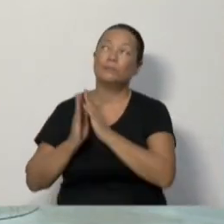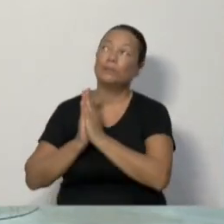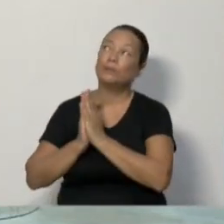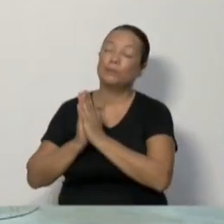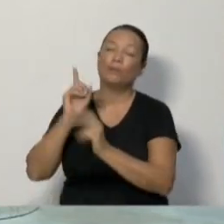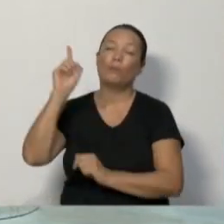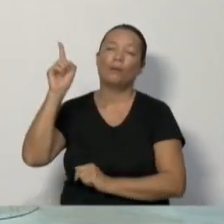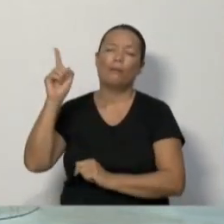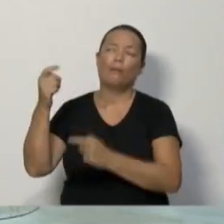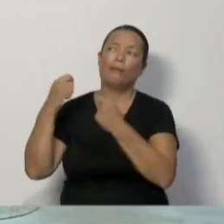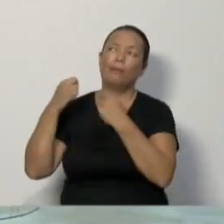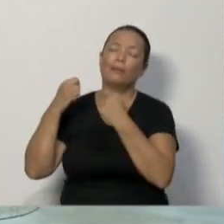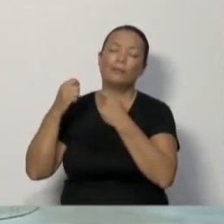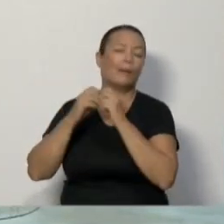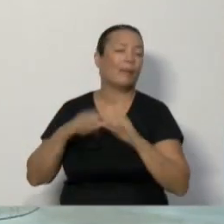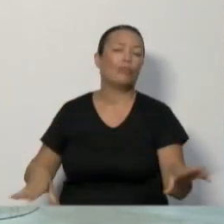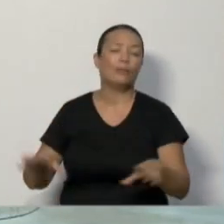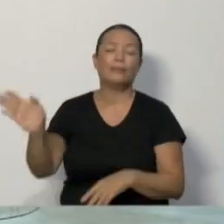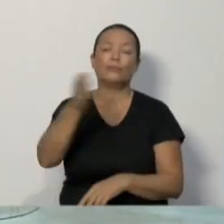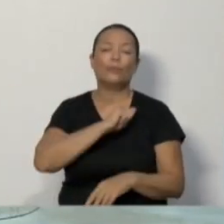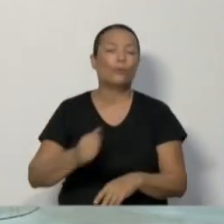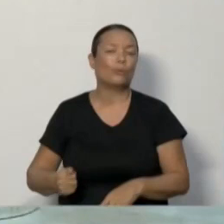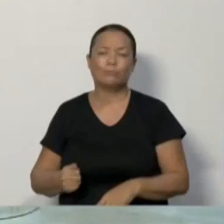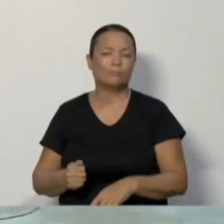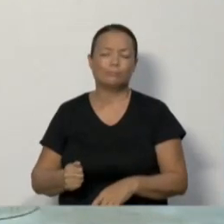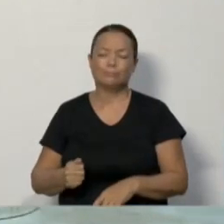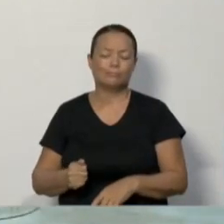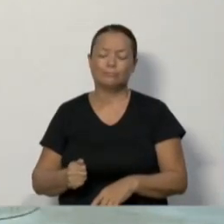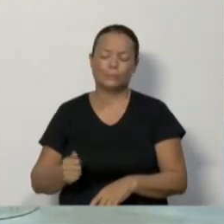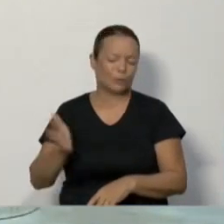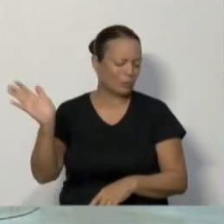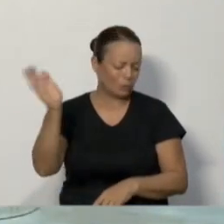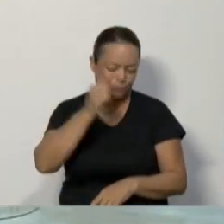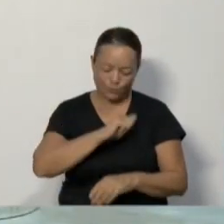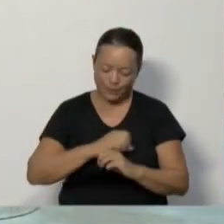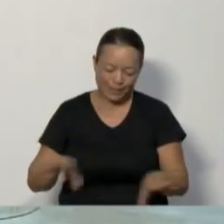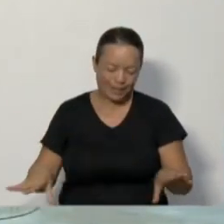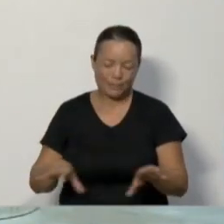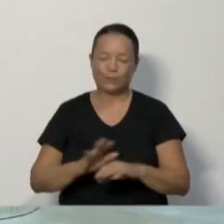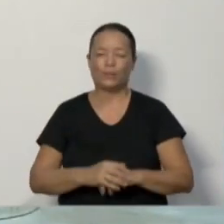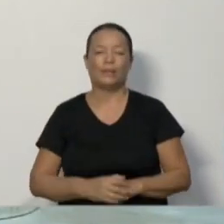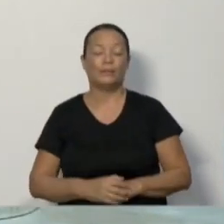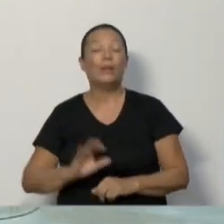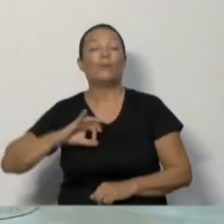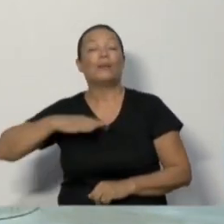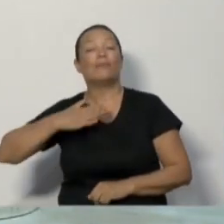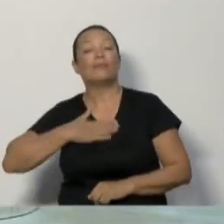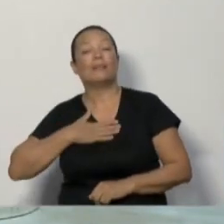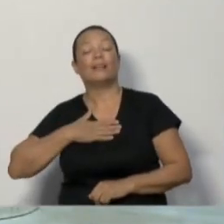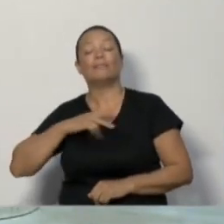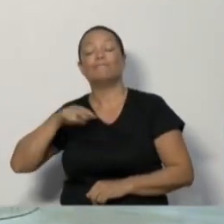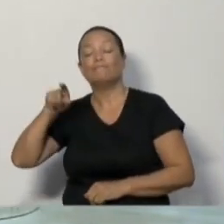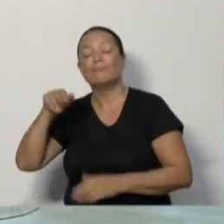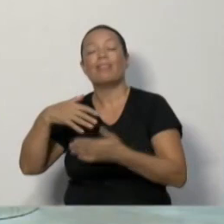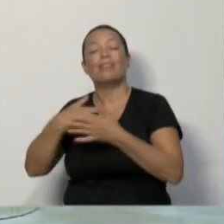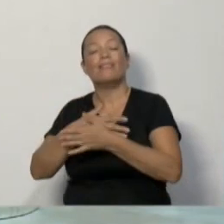hace cuesta arriba, la tentación es abandonar y que nos arrastre la pendiente. Cuando la vida se nos hace cuesta